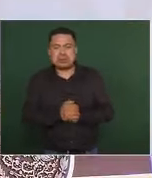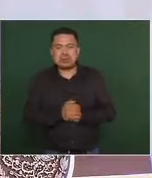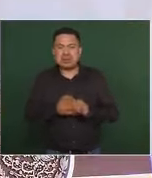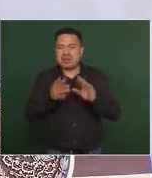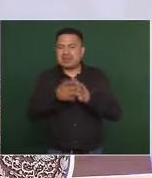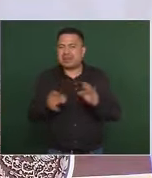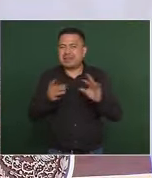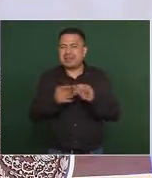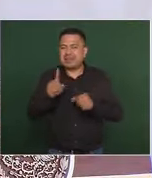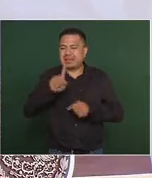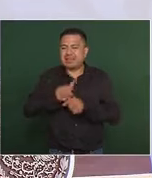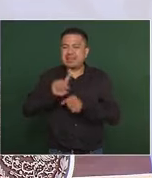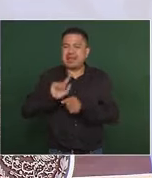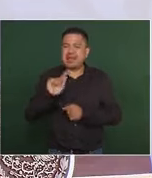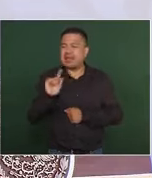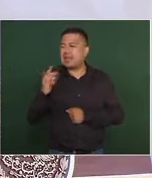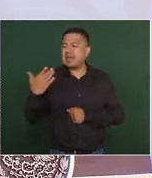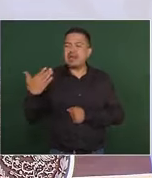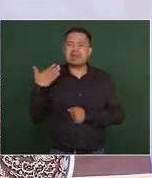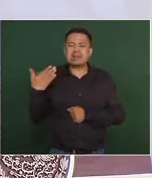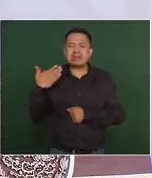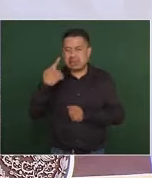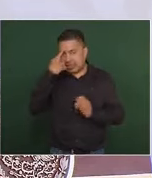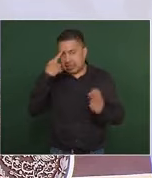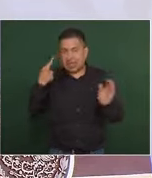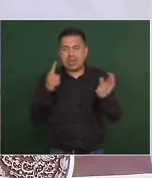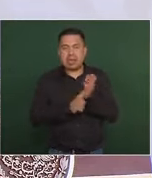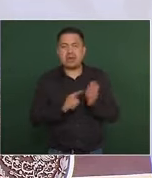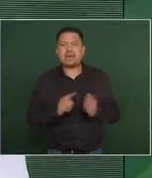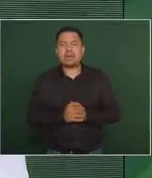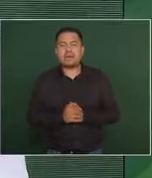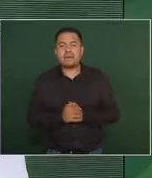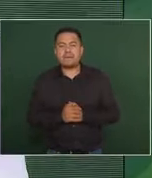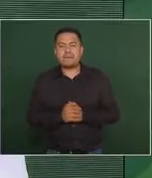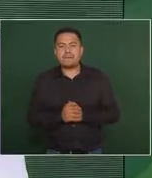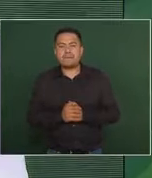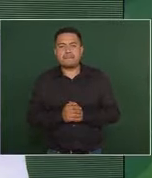Comentaba yo hace unos días, creo que